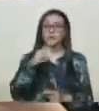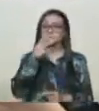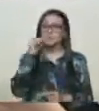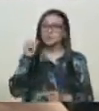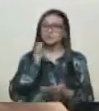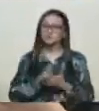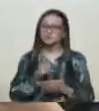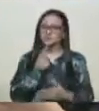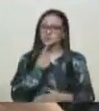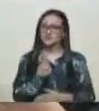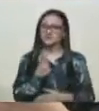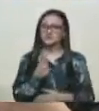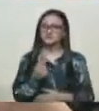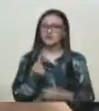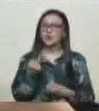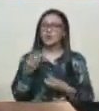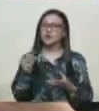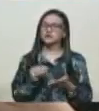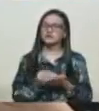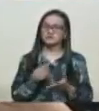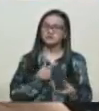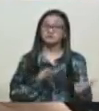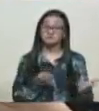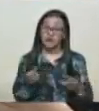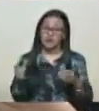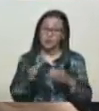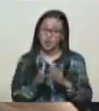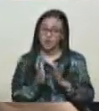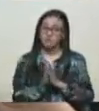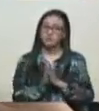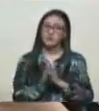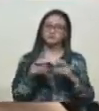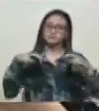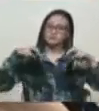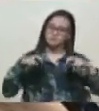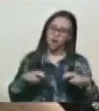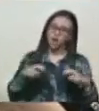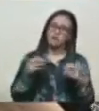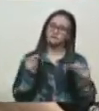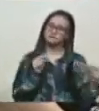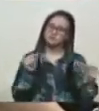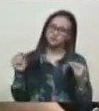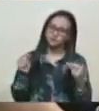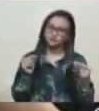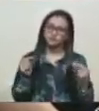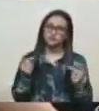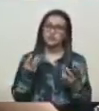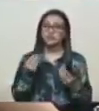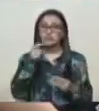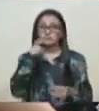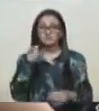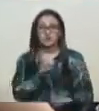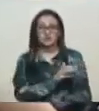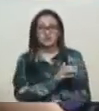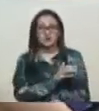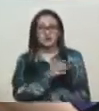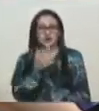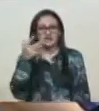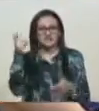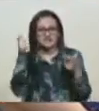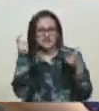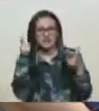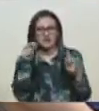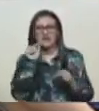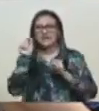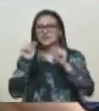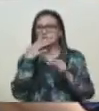mira, ¿cuántas veces los invitó al Palacio de Miraflores? Lo sentó al lado de él. Mucha gente del chavismo criticó al presidente Maduro y